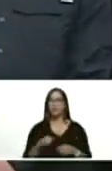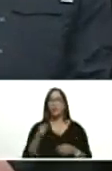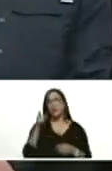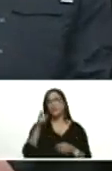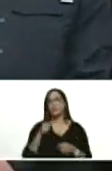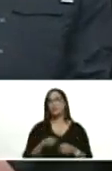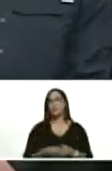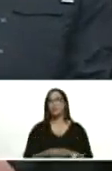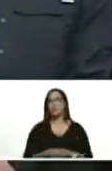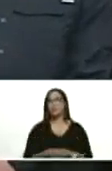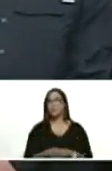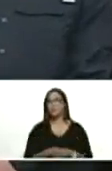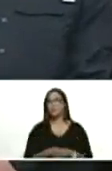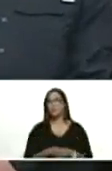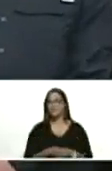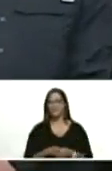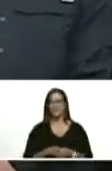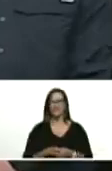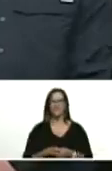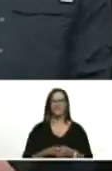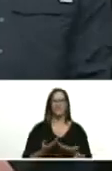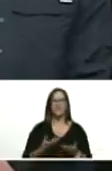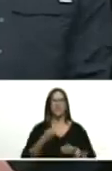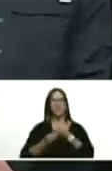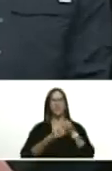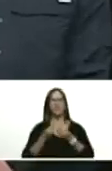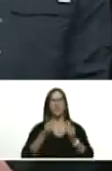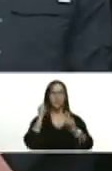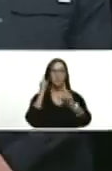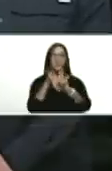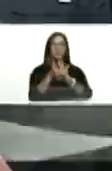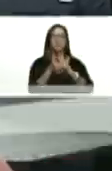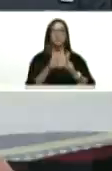absolutamente consustanciado y adaptado